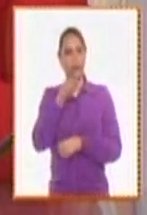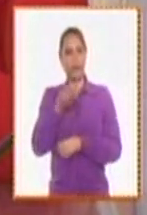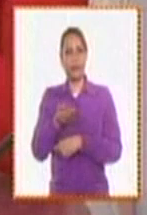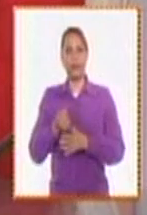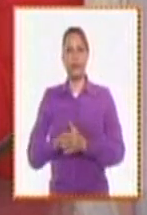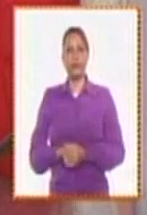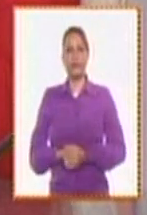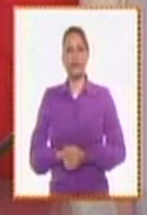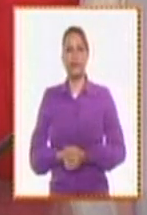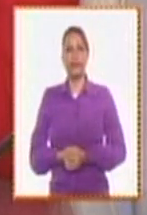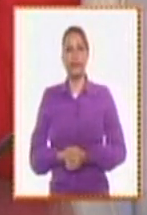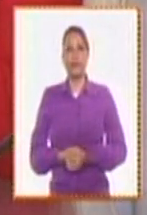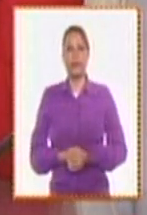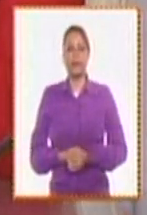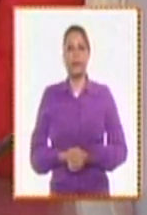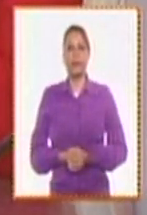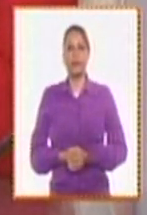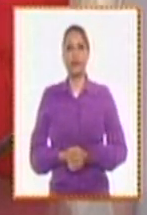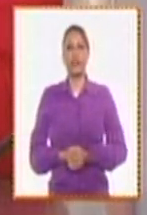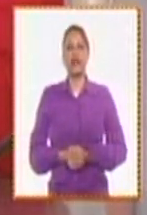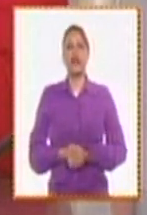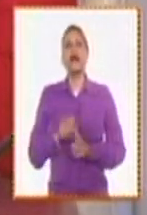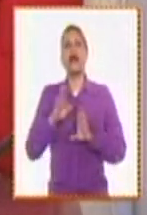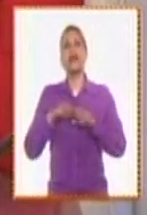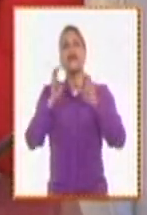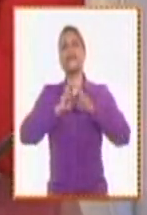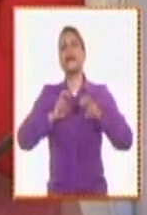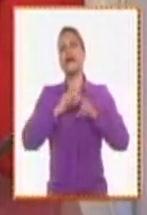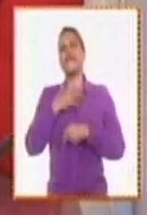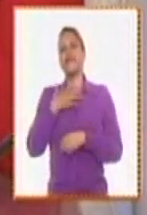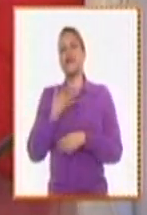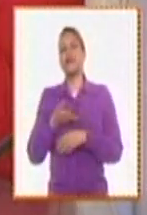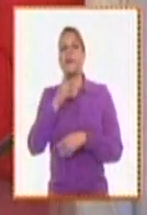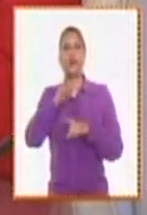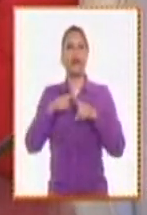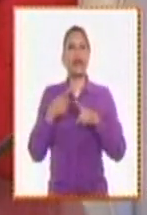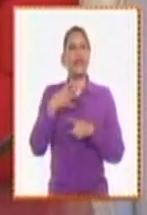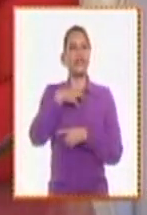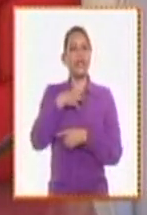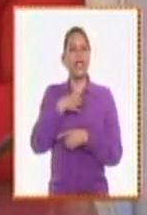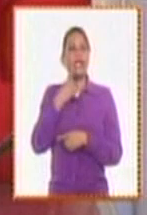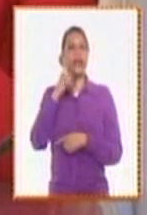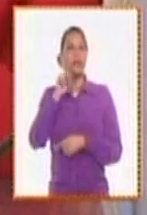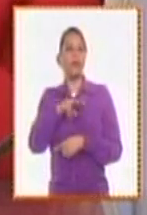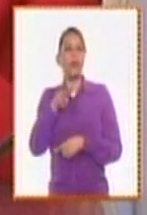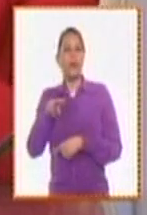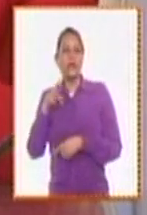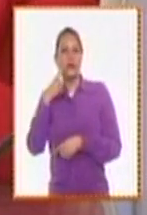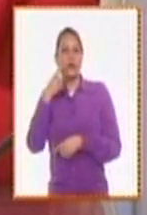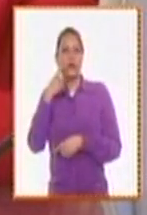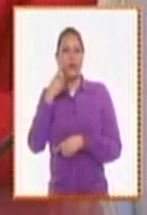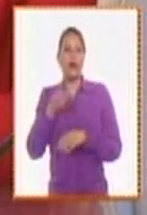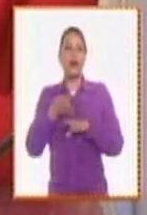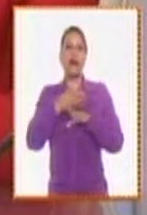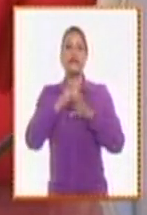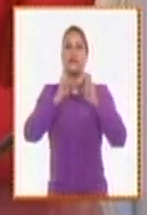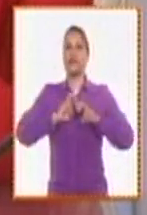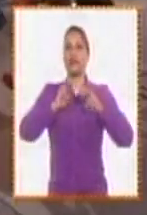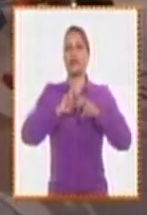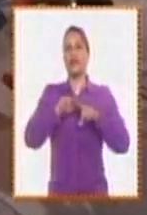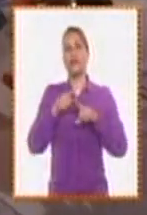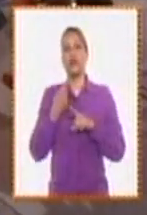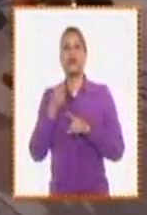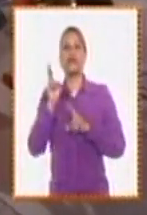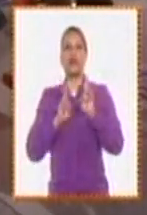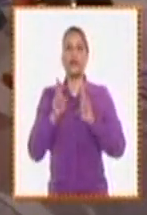Este estudio de la veces de la tenencia hay que tener una inteligencia a la hora de saber discernir, porque de acuerdo siempre a